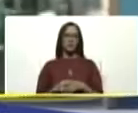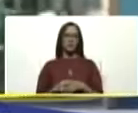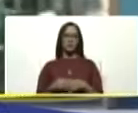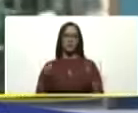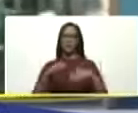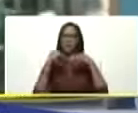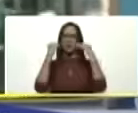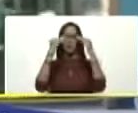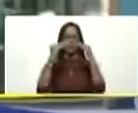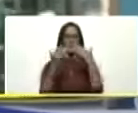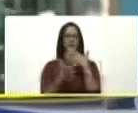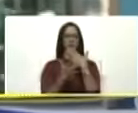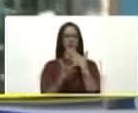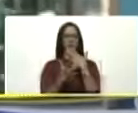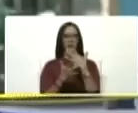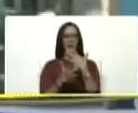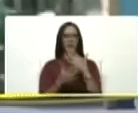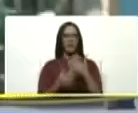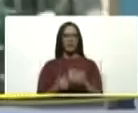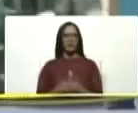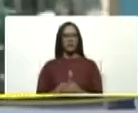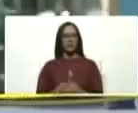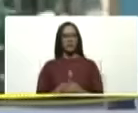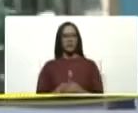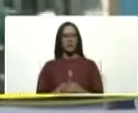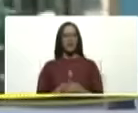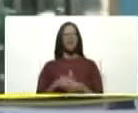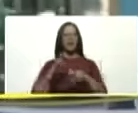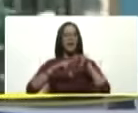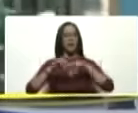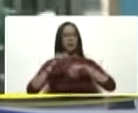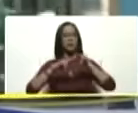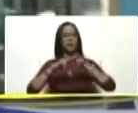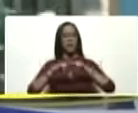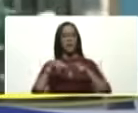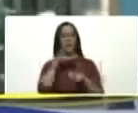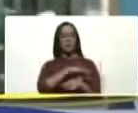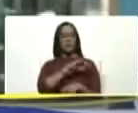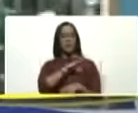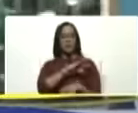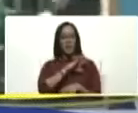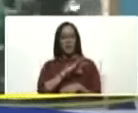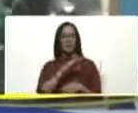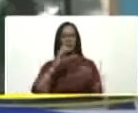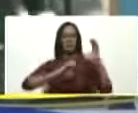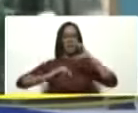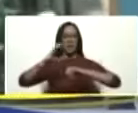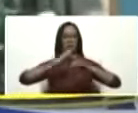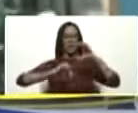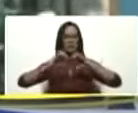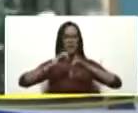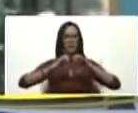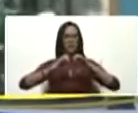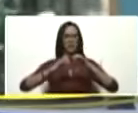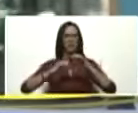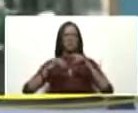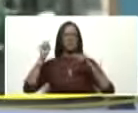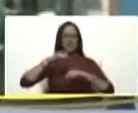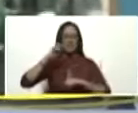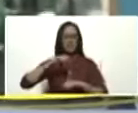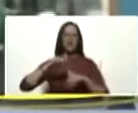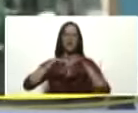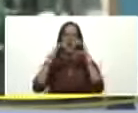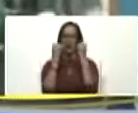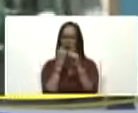altamente tecnificada, para construir el socialismo científico. Necesitamos una